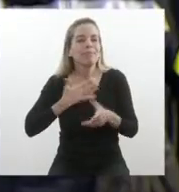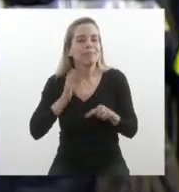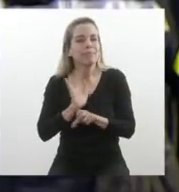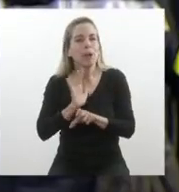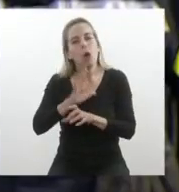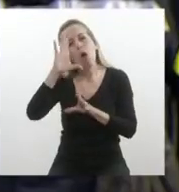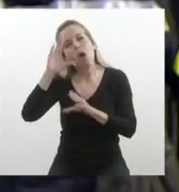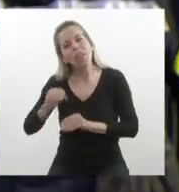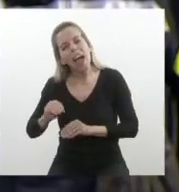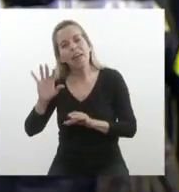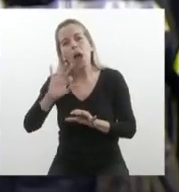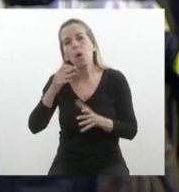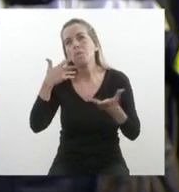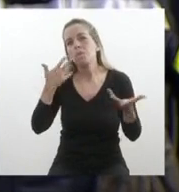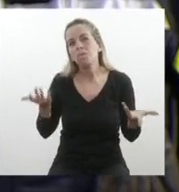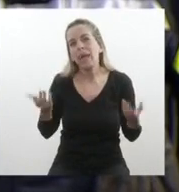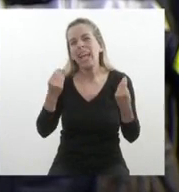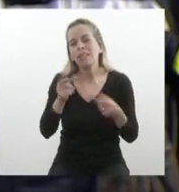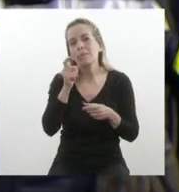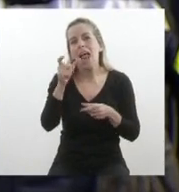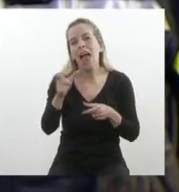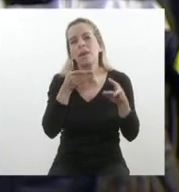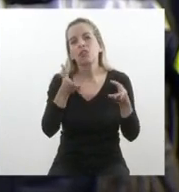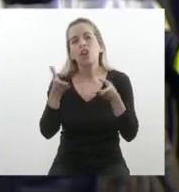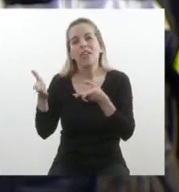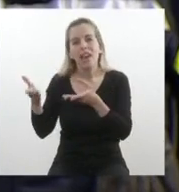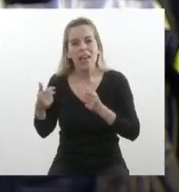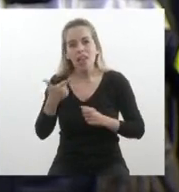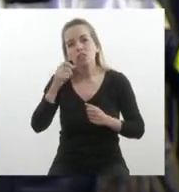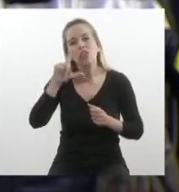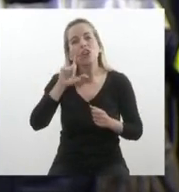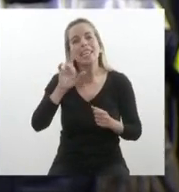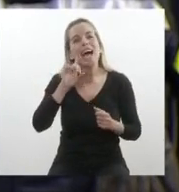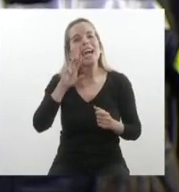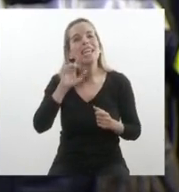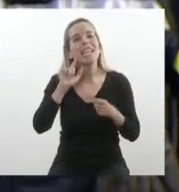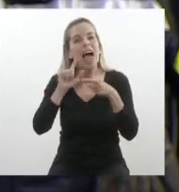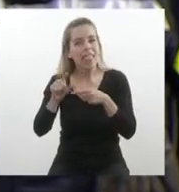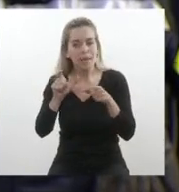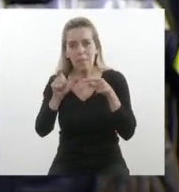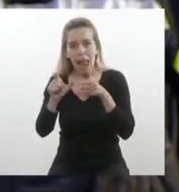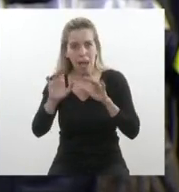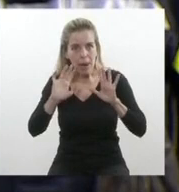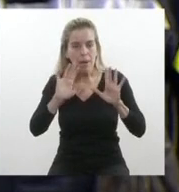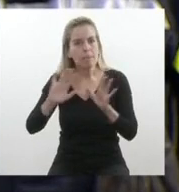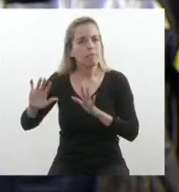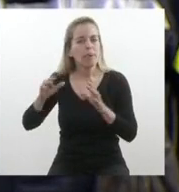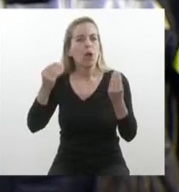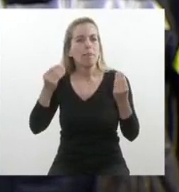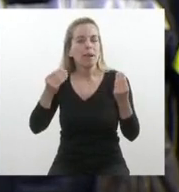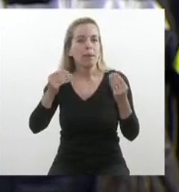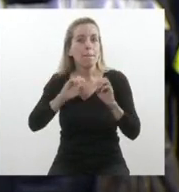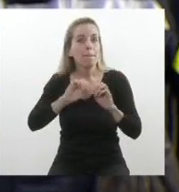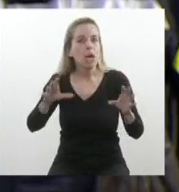o salió de nuestro vocabulario, que es la palabra solidaridad. Más allá de la palabra, lo peor que nos pasó es